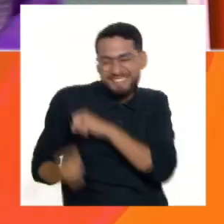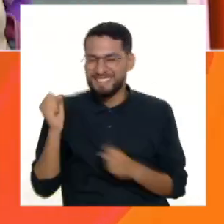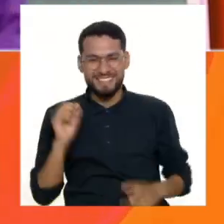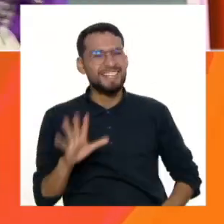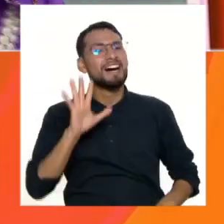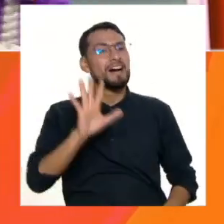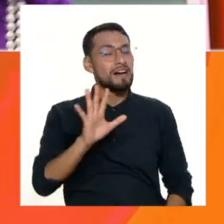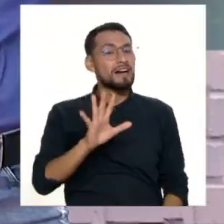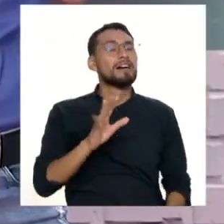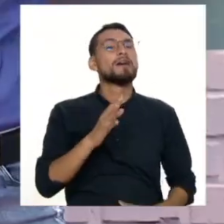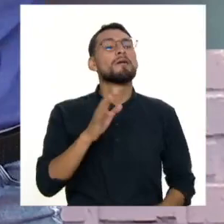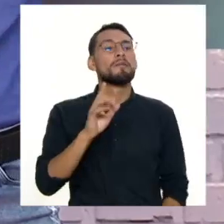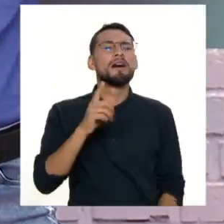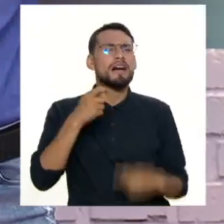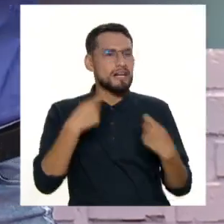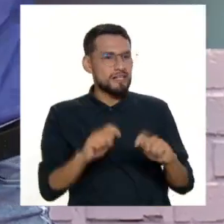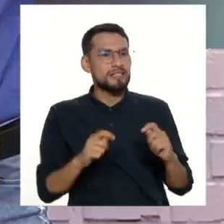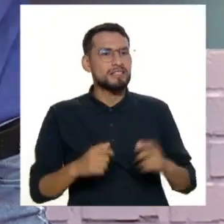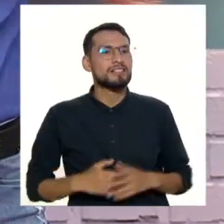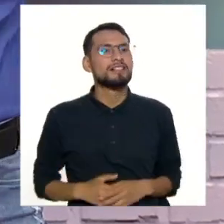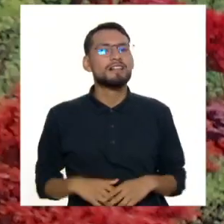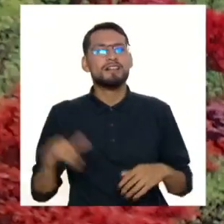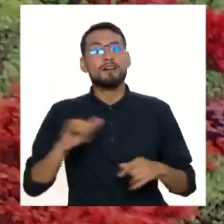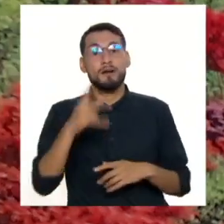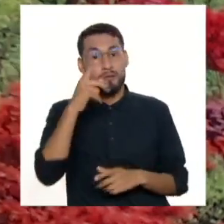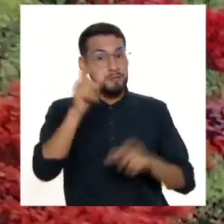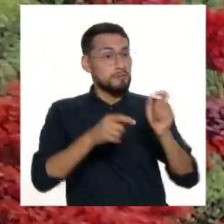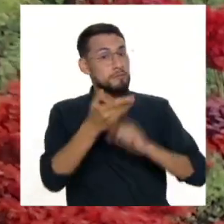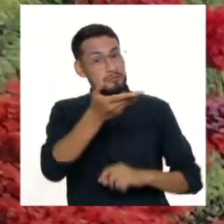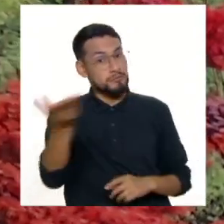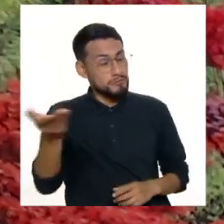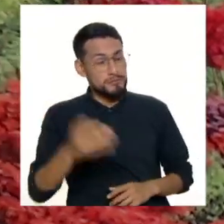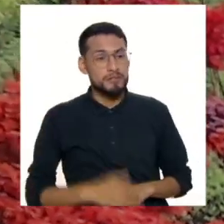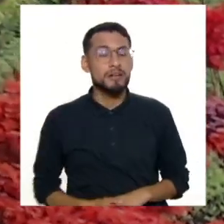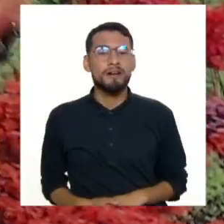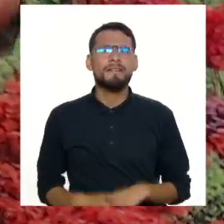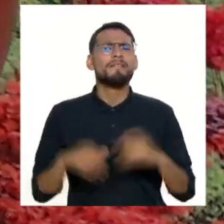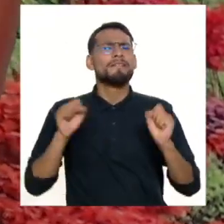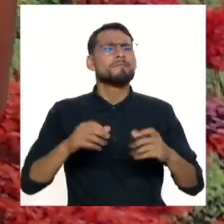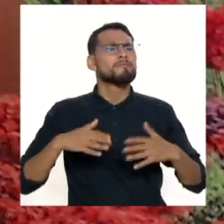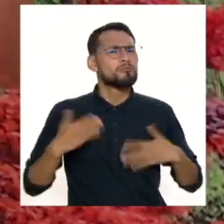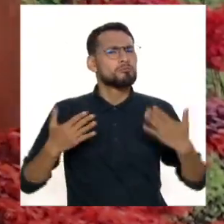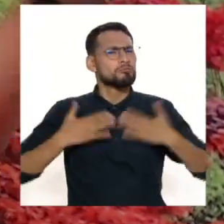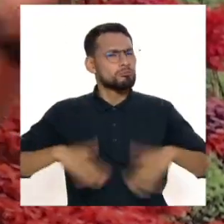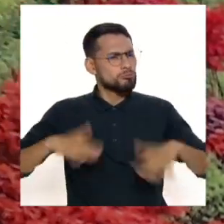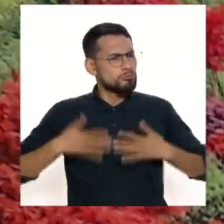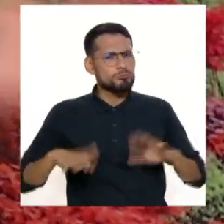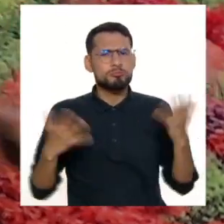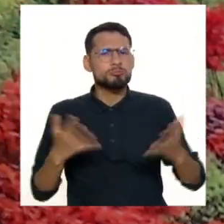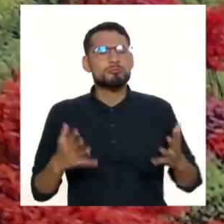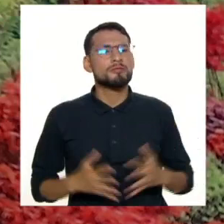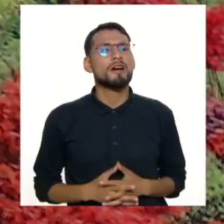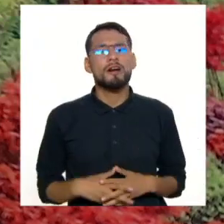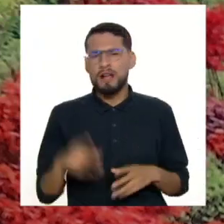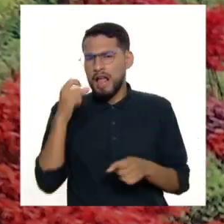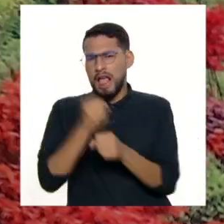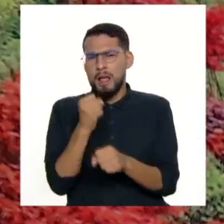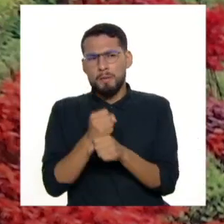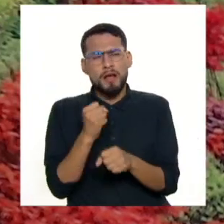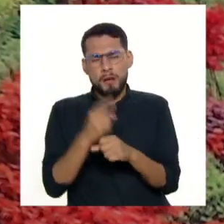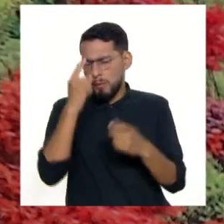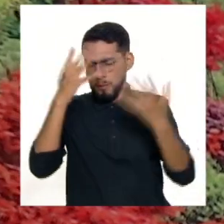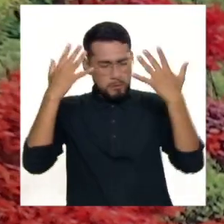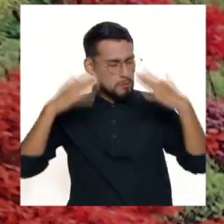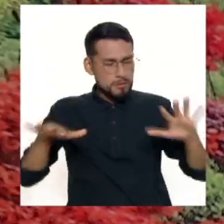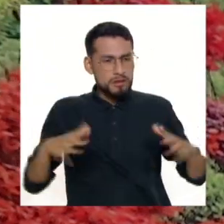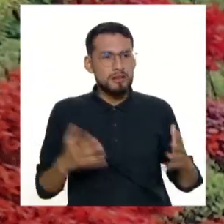parece? Un poquito de lo que hacemos con el público, con nuestro público. Para relajar un poquito y sacarlo del trabajo, para